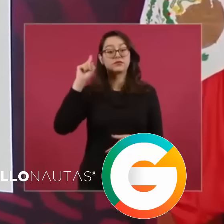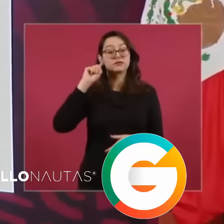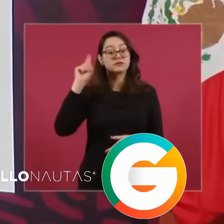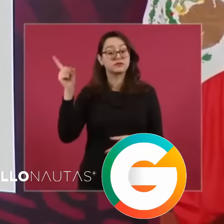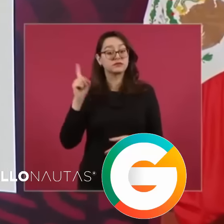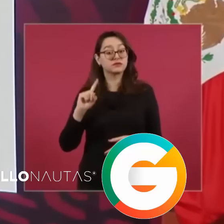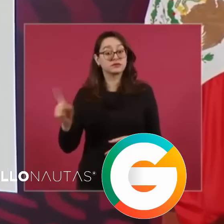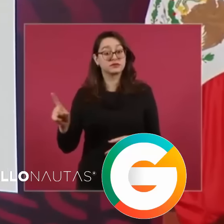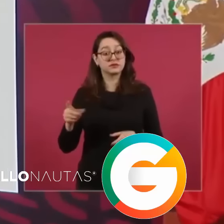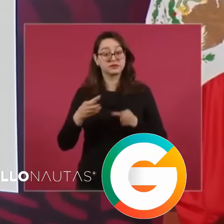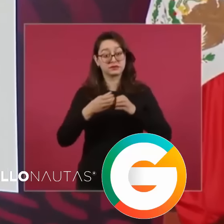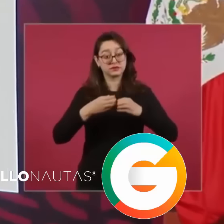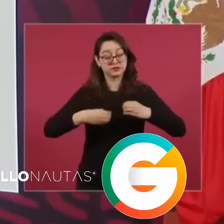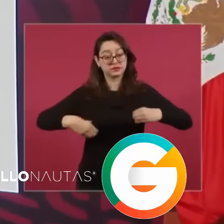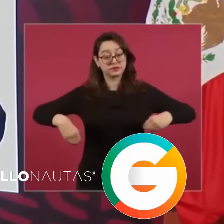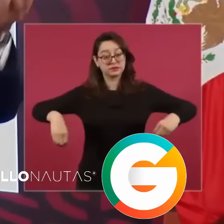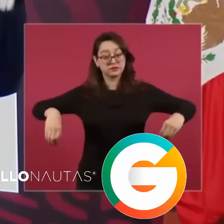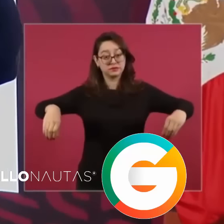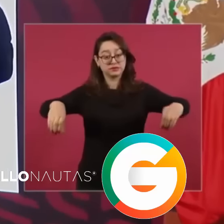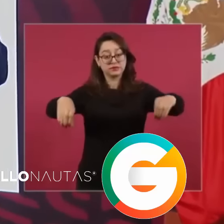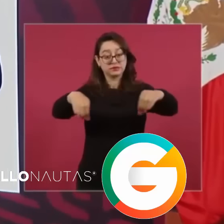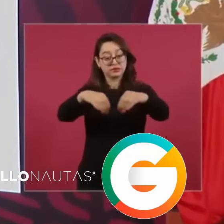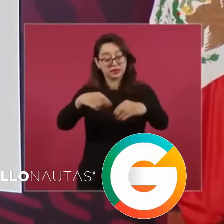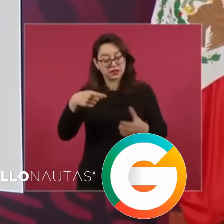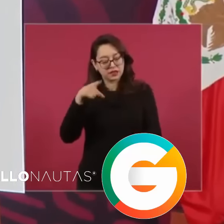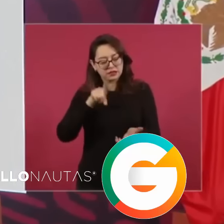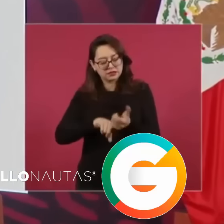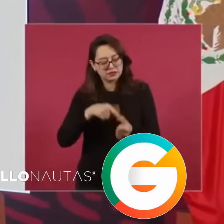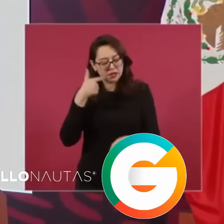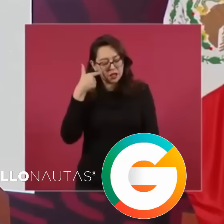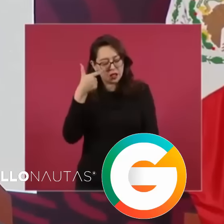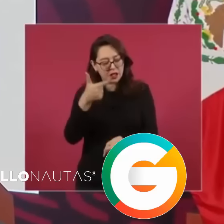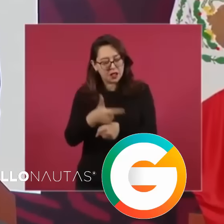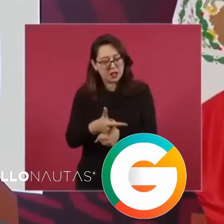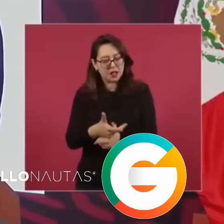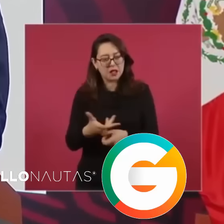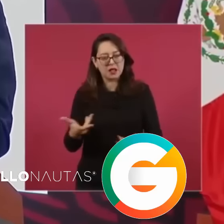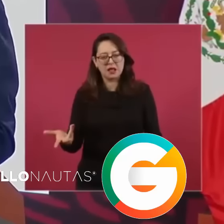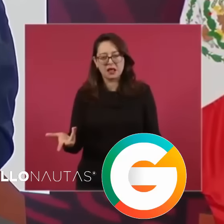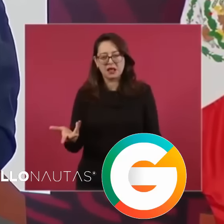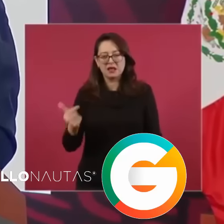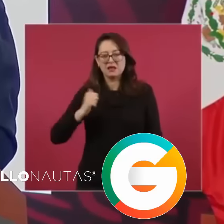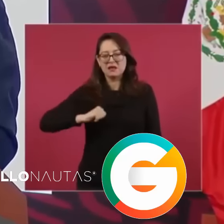que la imagen era de hace 10 años.